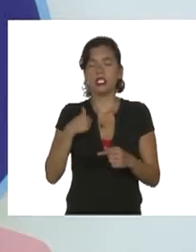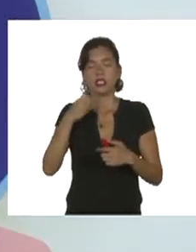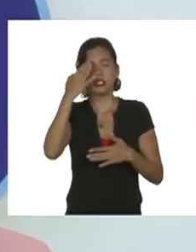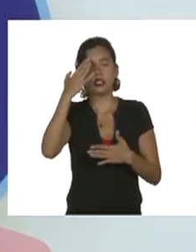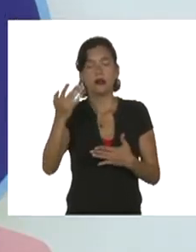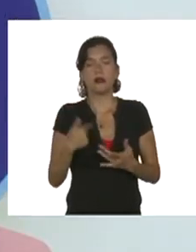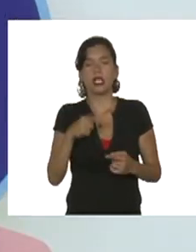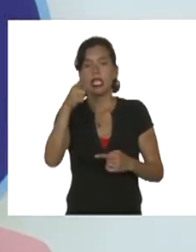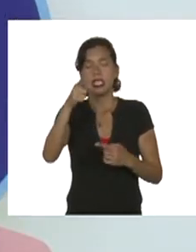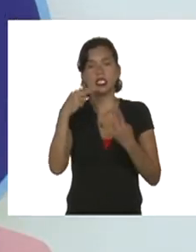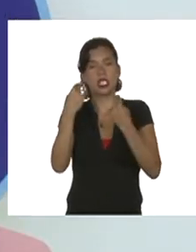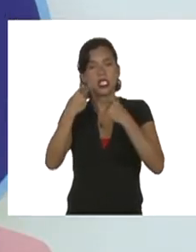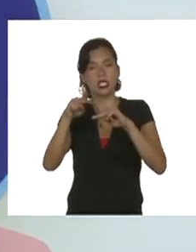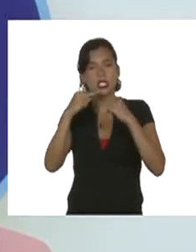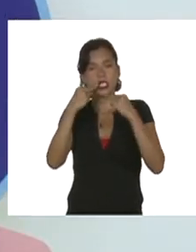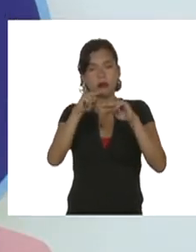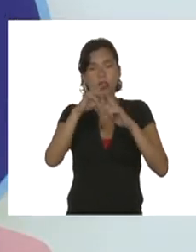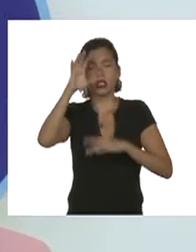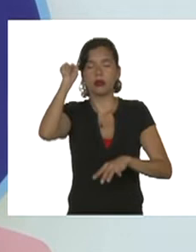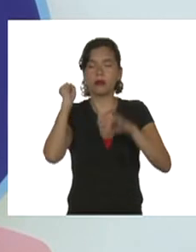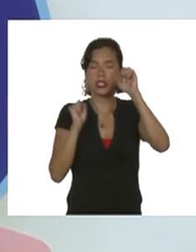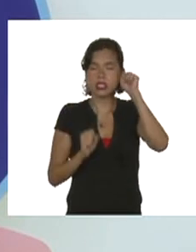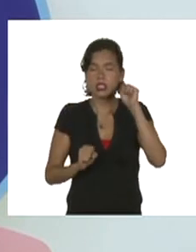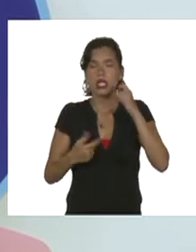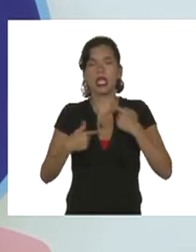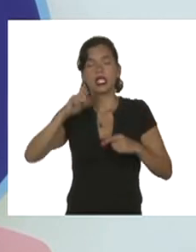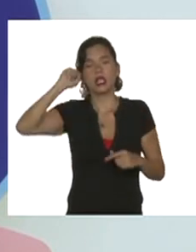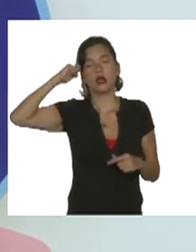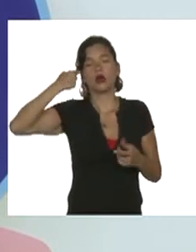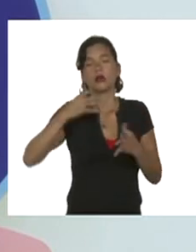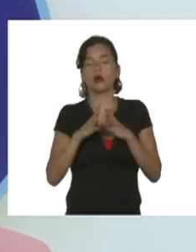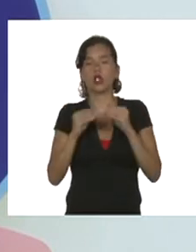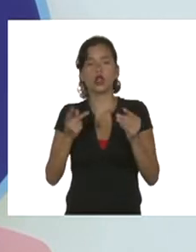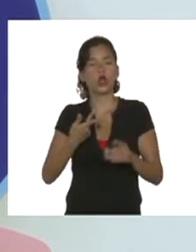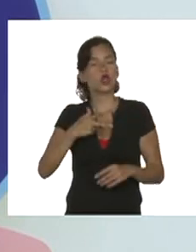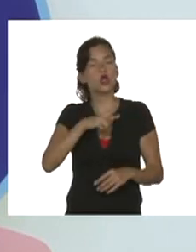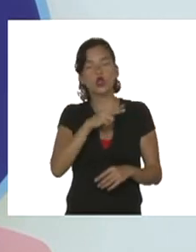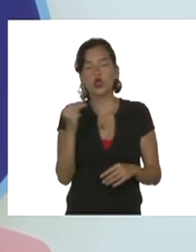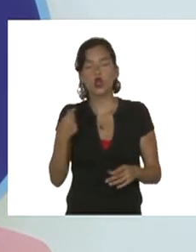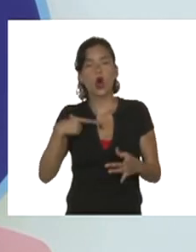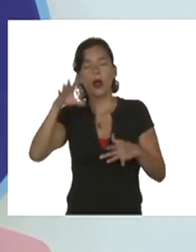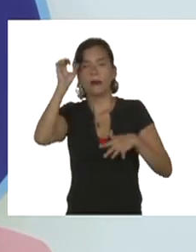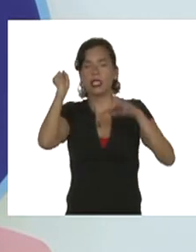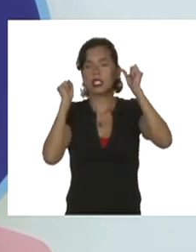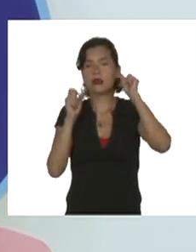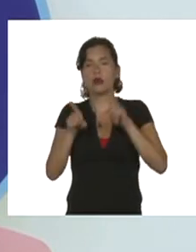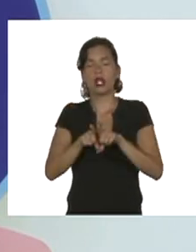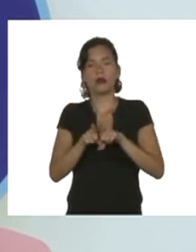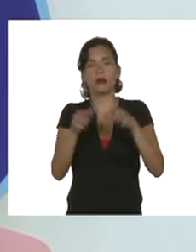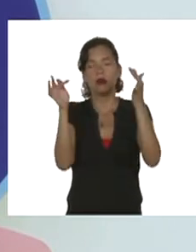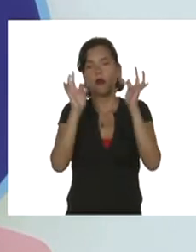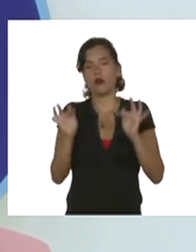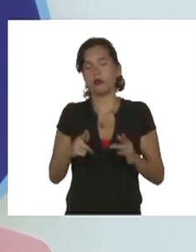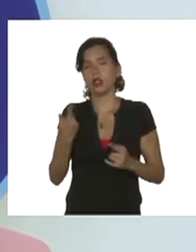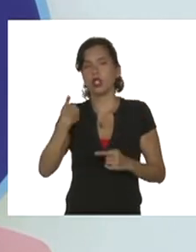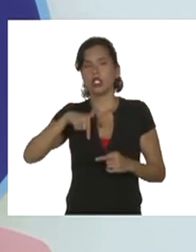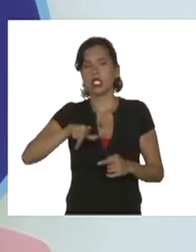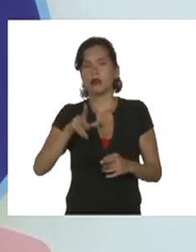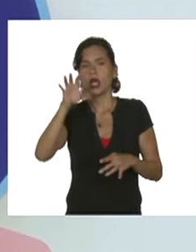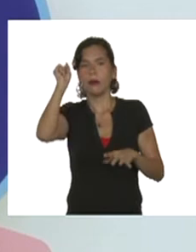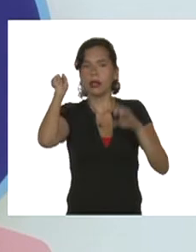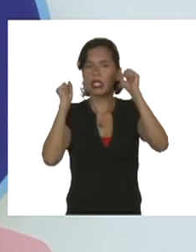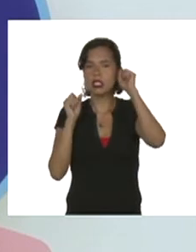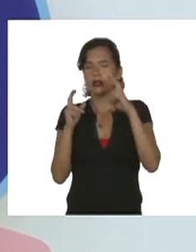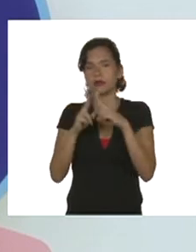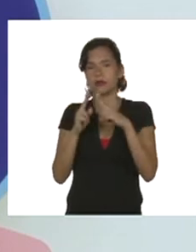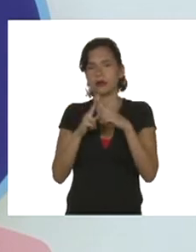cuenta ese ritmo y estilo de aprendizaje. Recordemos que no todos aprendemos de la misma manera. Entonces debemos aprender a